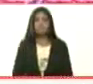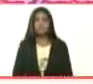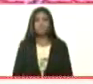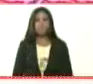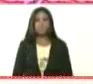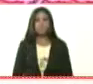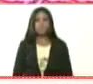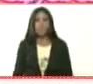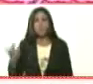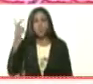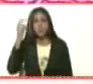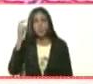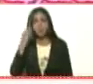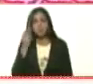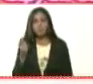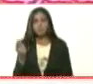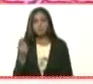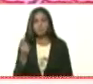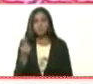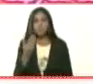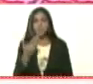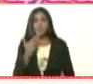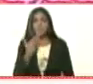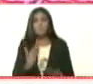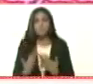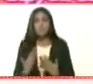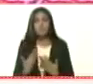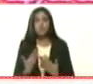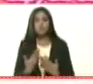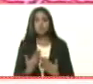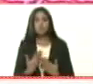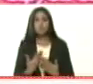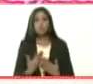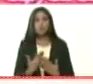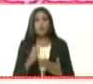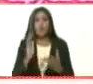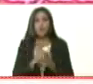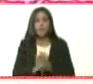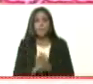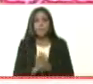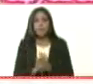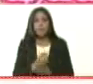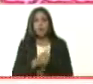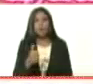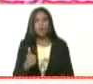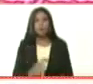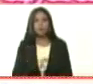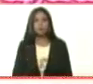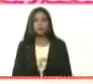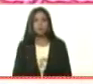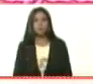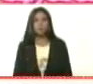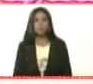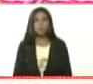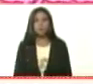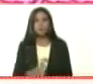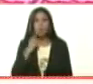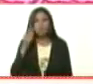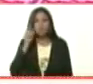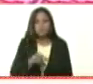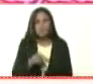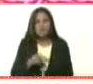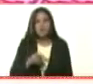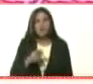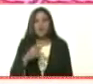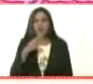Oíd mis plegarias, compañeros, oíd mis plegarias y mis reclamos también y